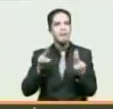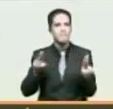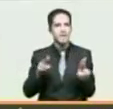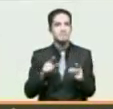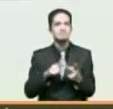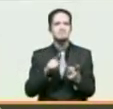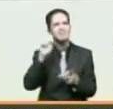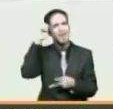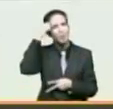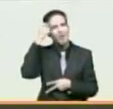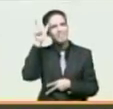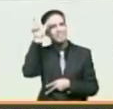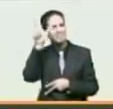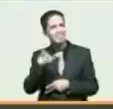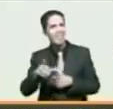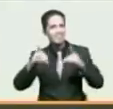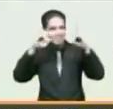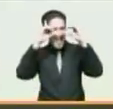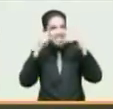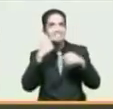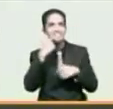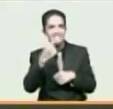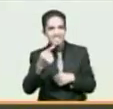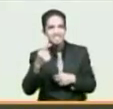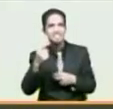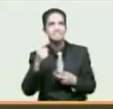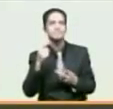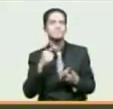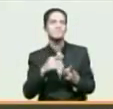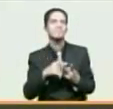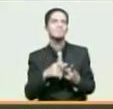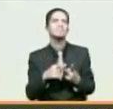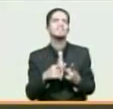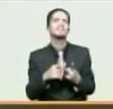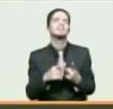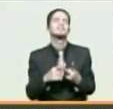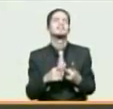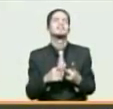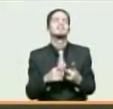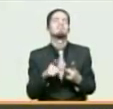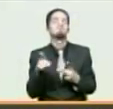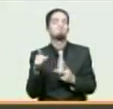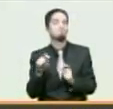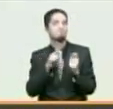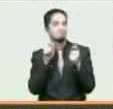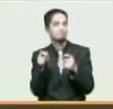que actualmente es la vicepresidenta ejecutiva de la República, por desde el día de su instalación estuvo al frente de la